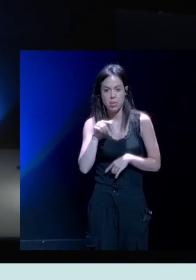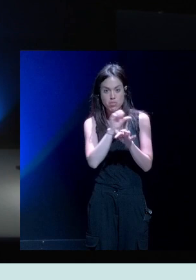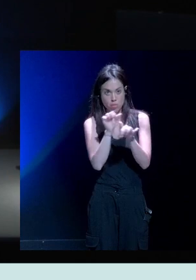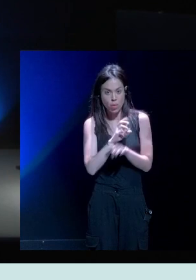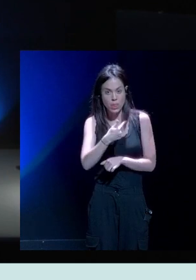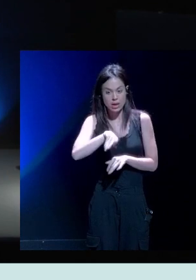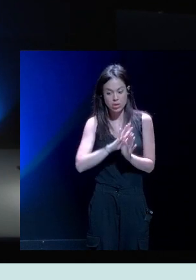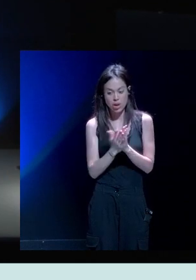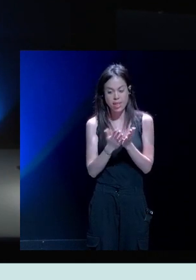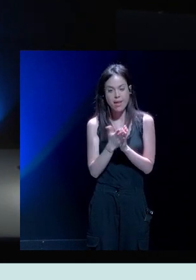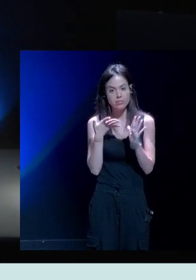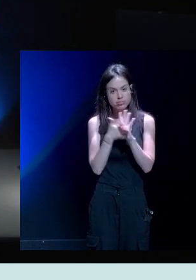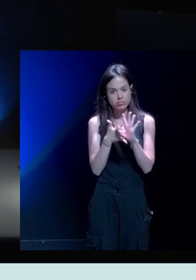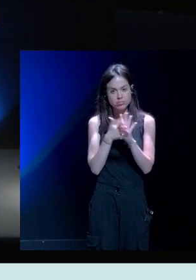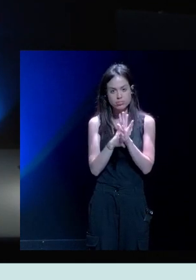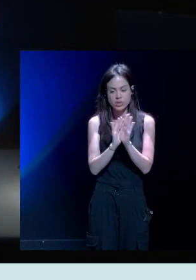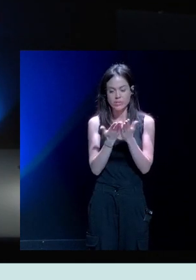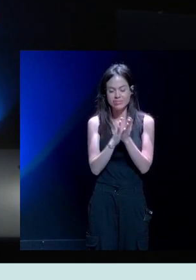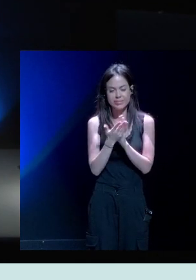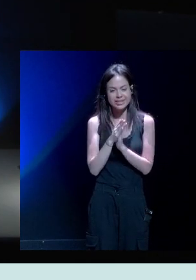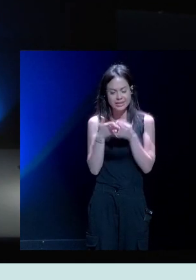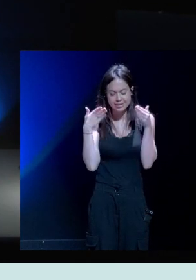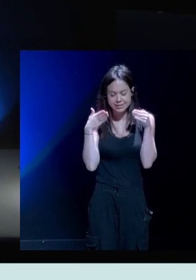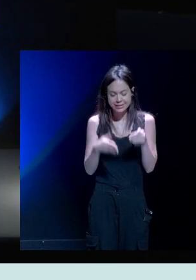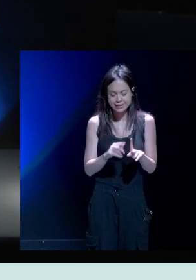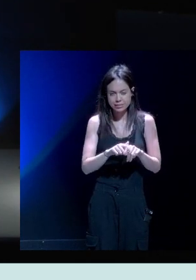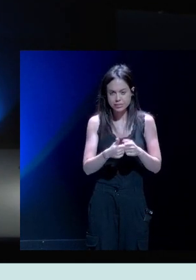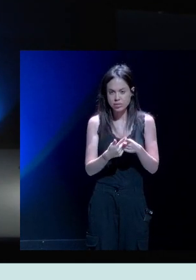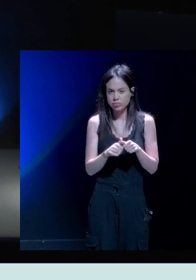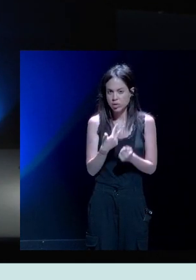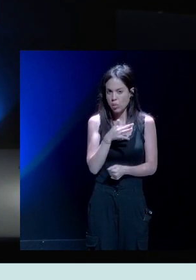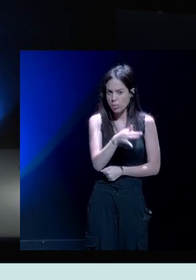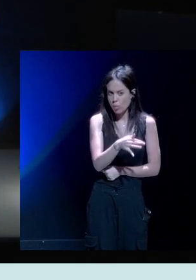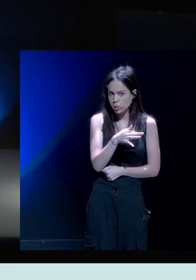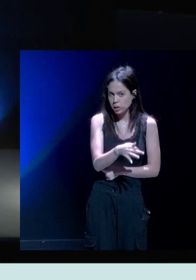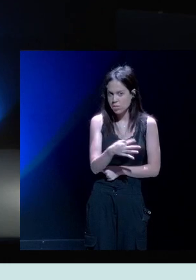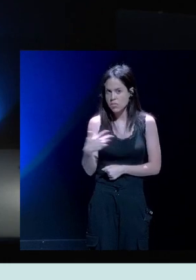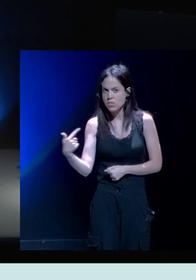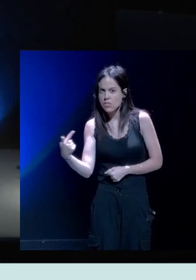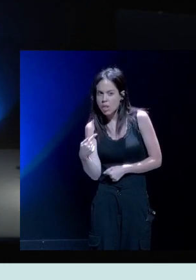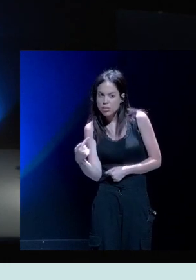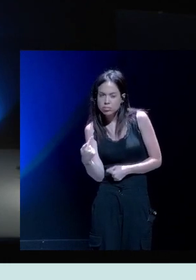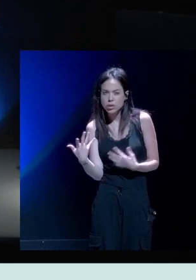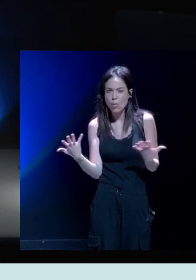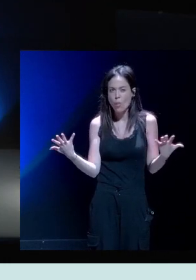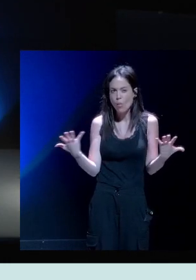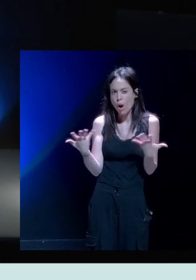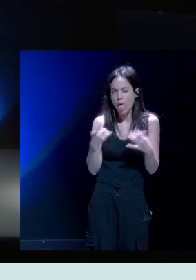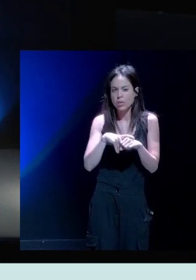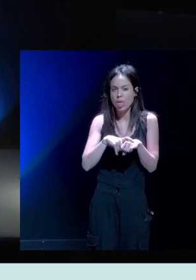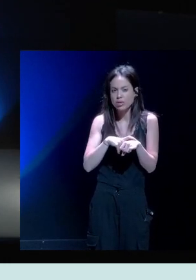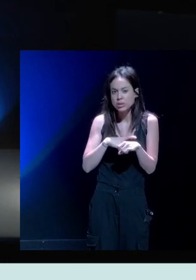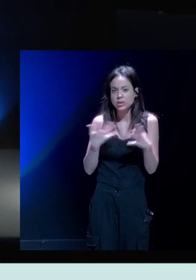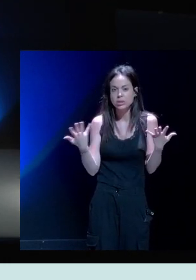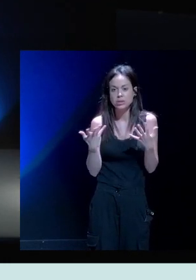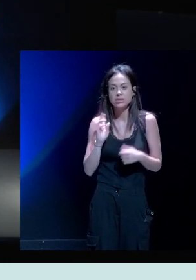en su libro, muy basado, y lo ha dicho ahora, muy basado en la familia, si tiene ventajas, si tiene desventajas, cuáles son esas características. Y luego también